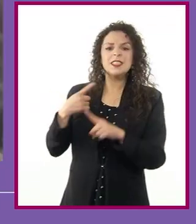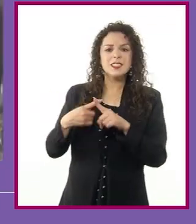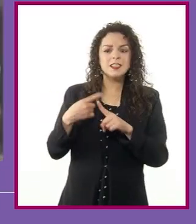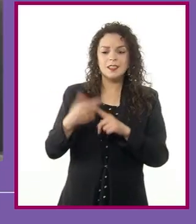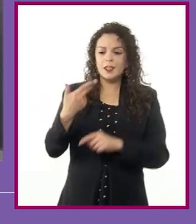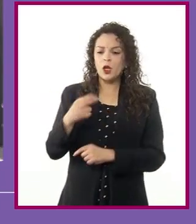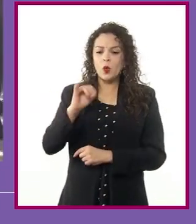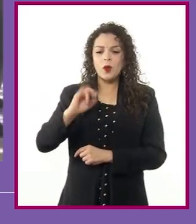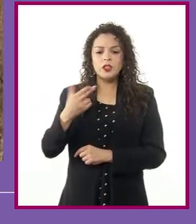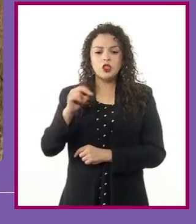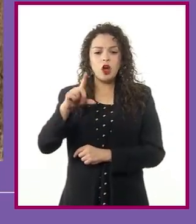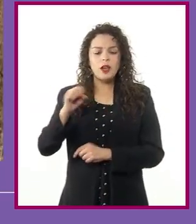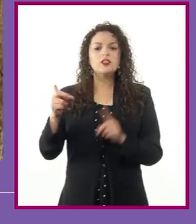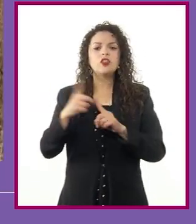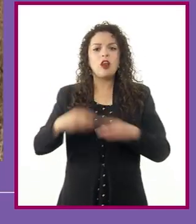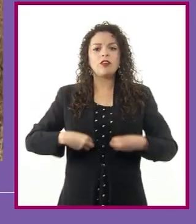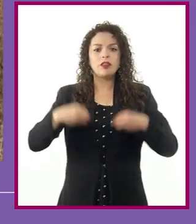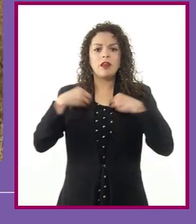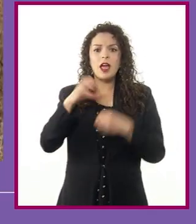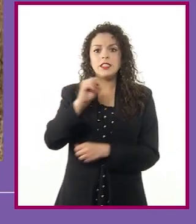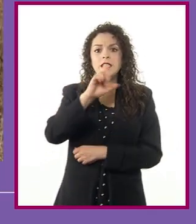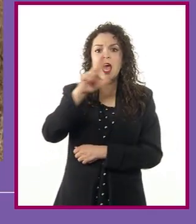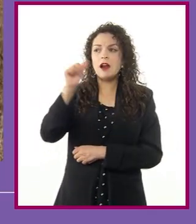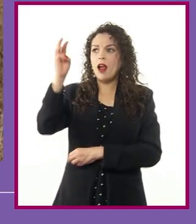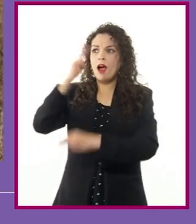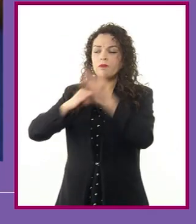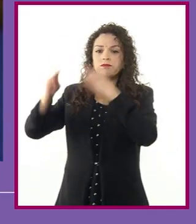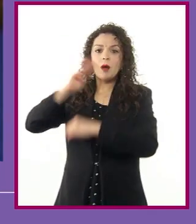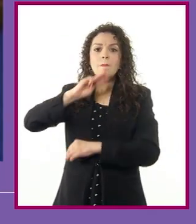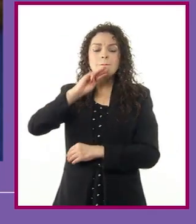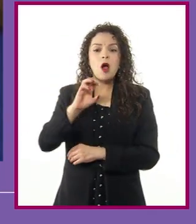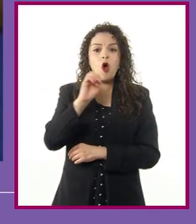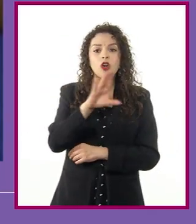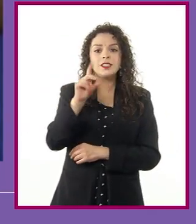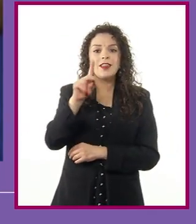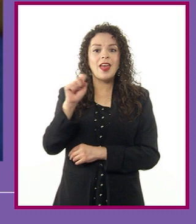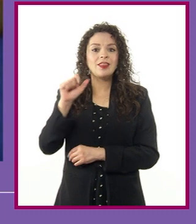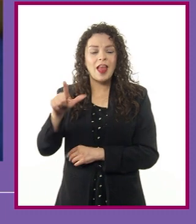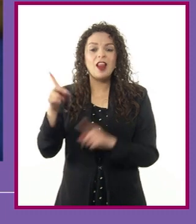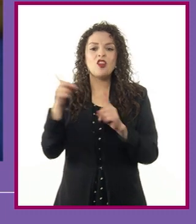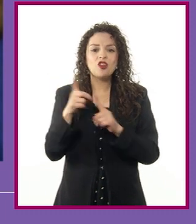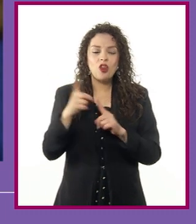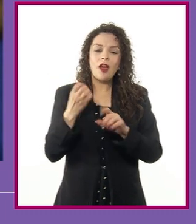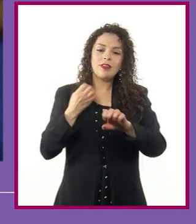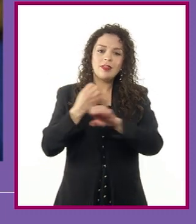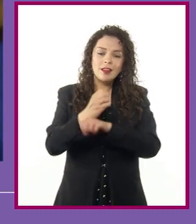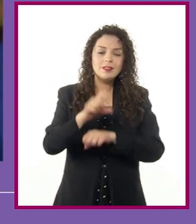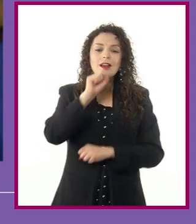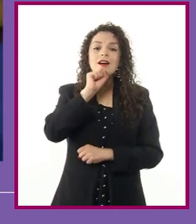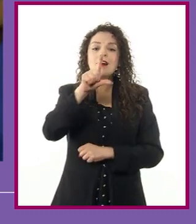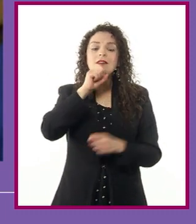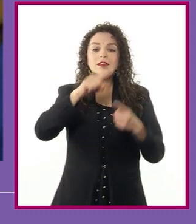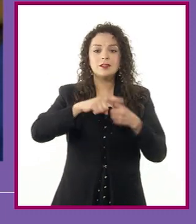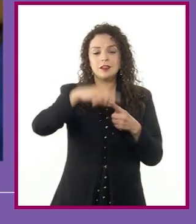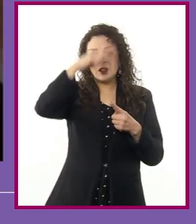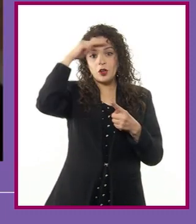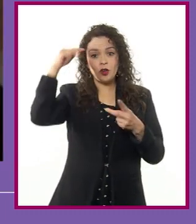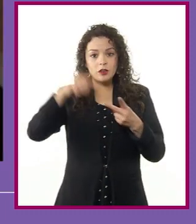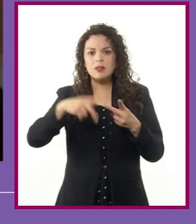huicholes. Viven en la Sierra Madre Occidental, principalmente en los estados de Jalisco y Nayarit, y hablan